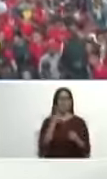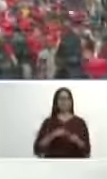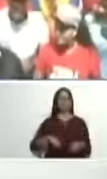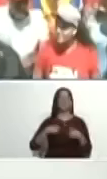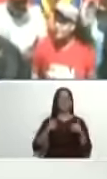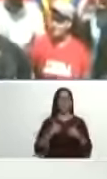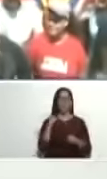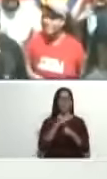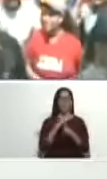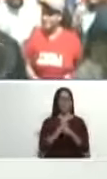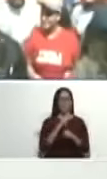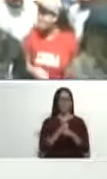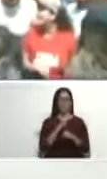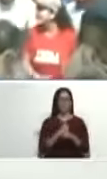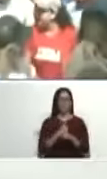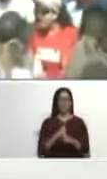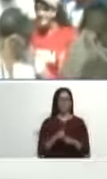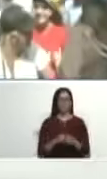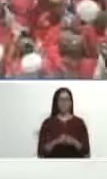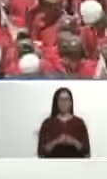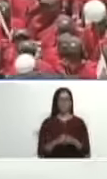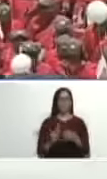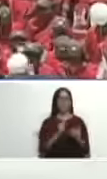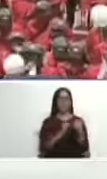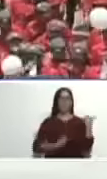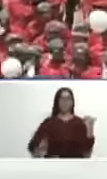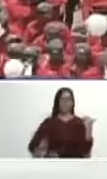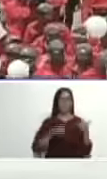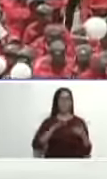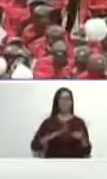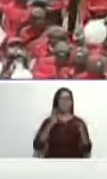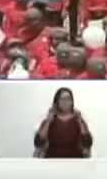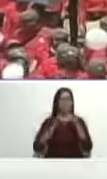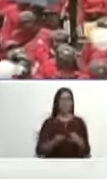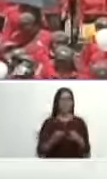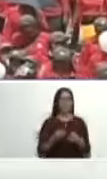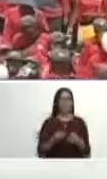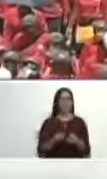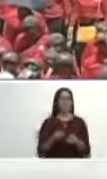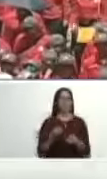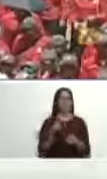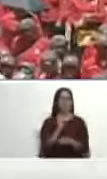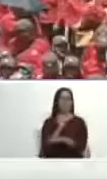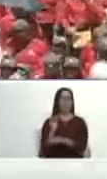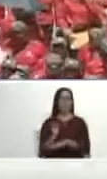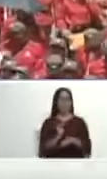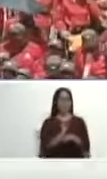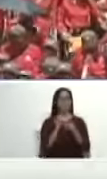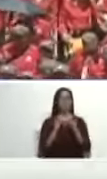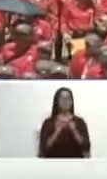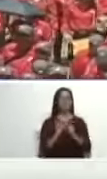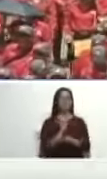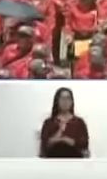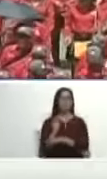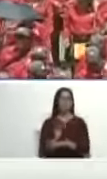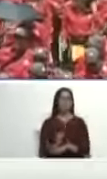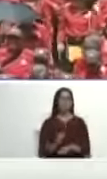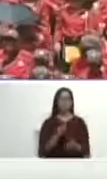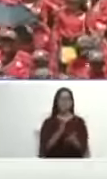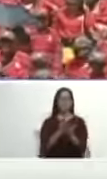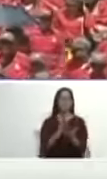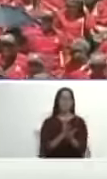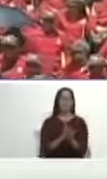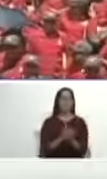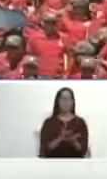con los trabajadores y trabajadoras. Y el presidente, estoy segura que como los ha protegido, los seguirá protegiendo por siempre